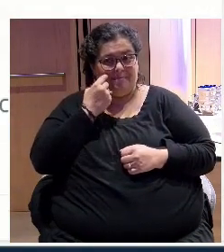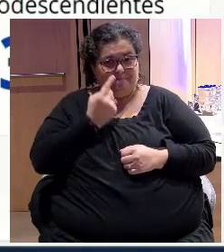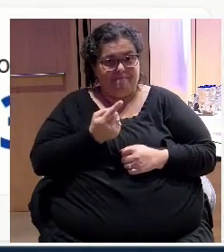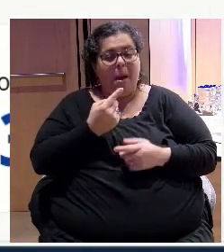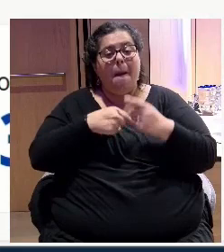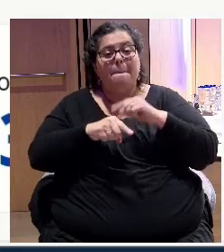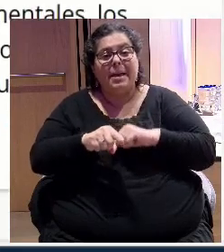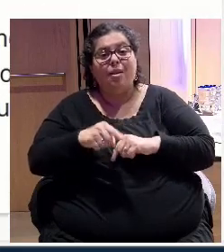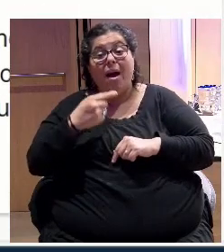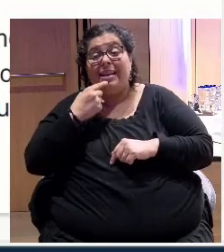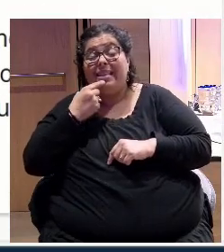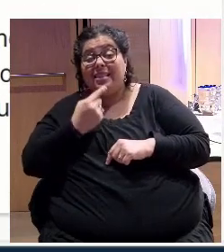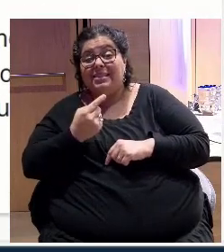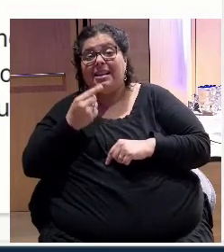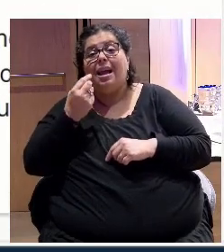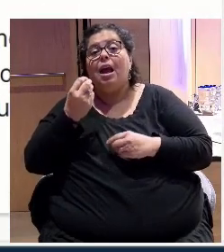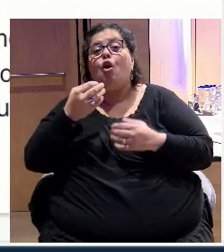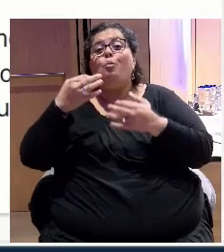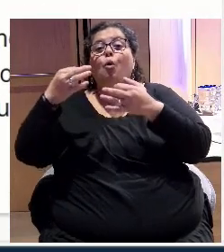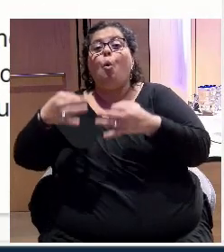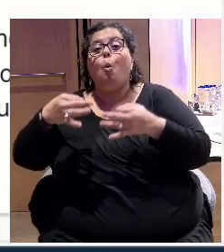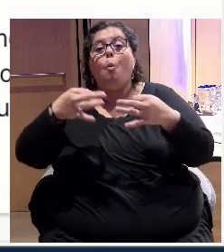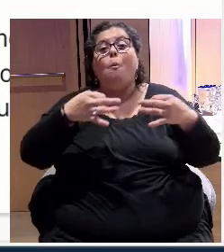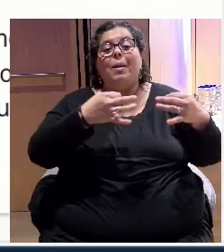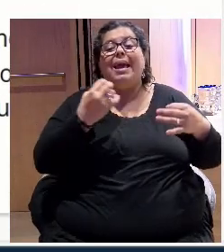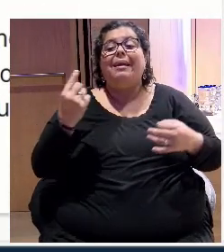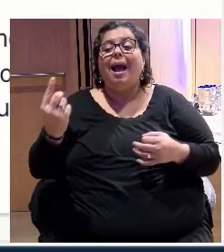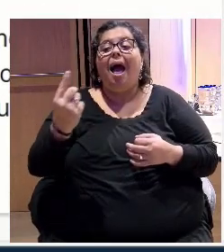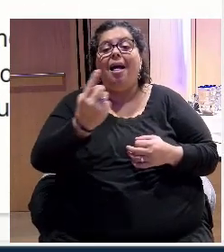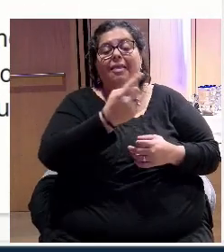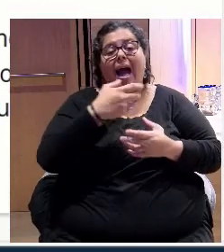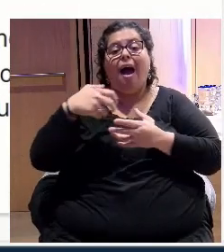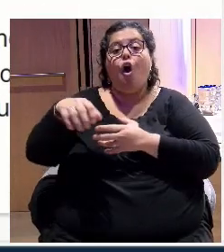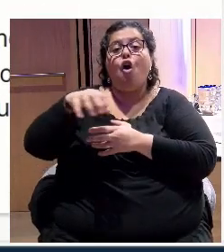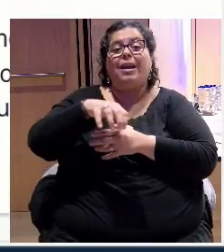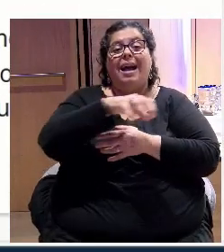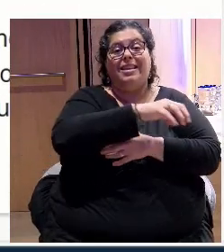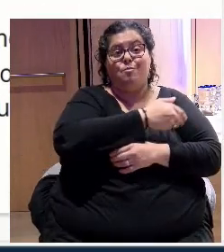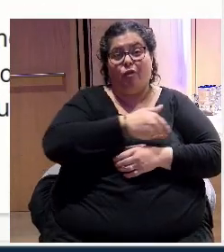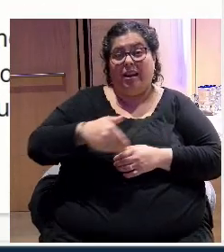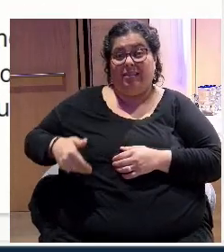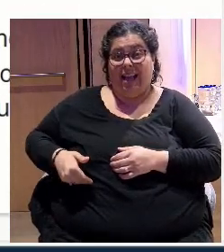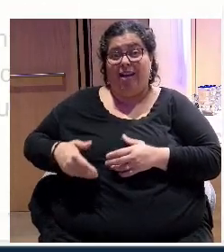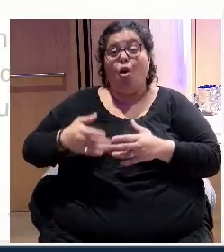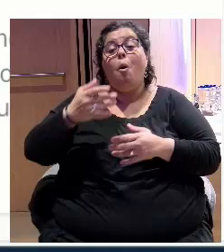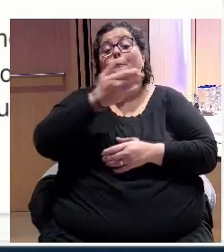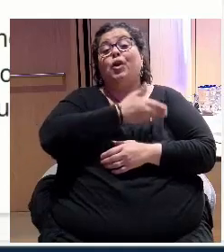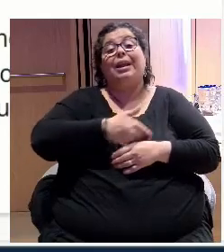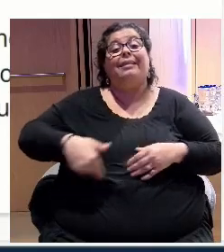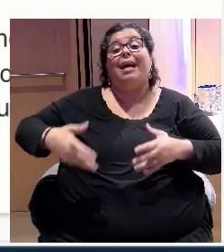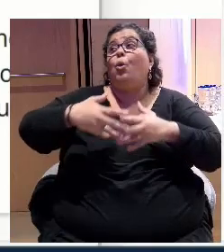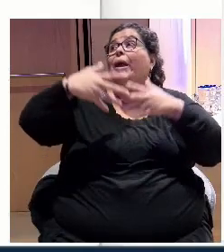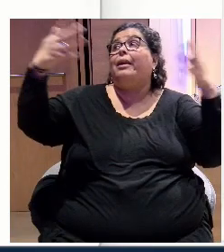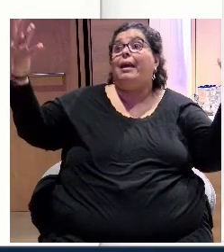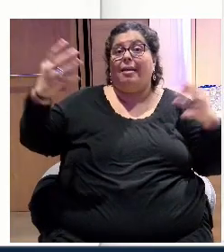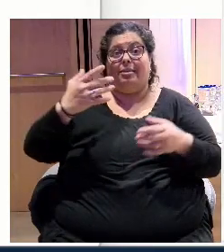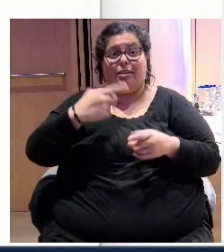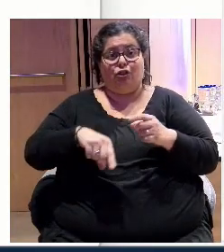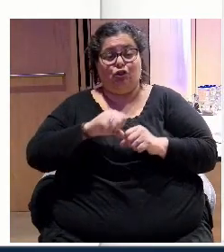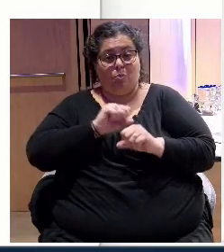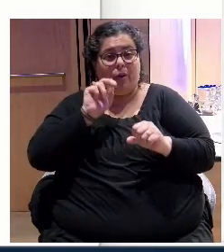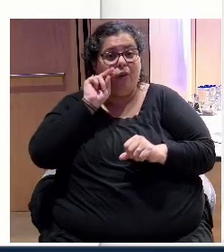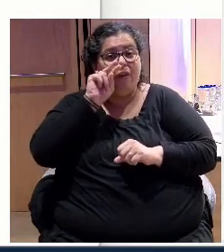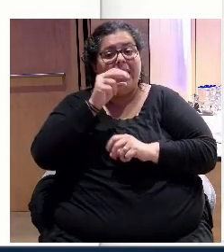el cumplimiento por organismo. Entonces yo puedo ver, vieron que los organismos del Estado es gigante, entonces yo puedo ver que en el año